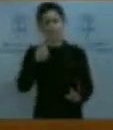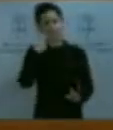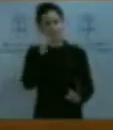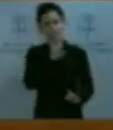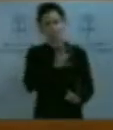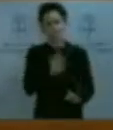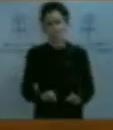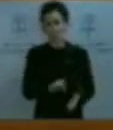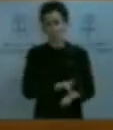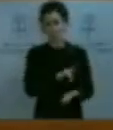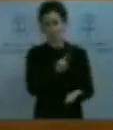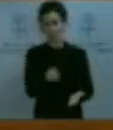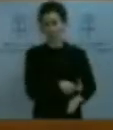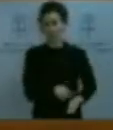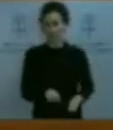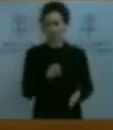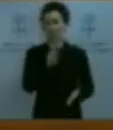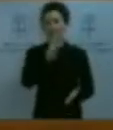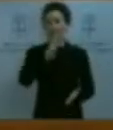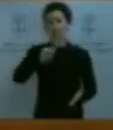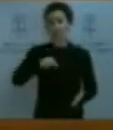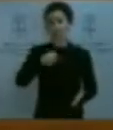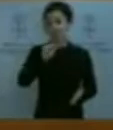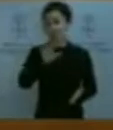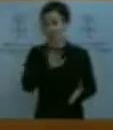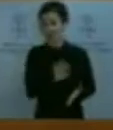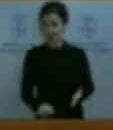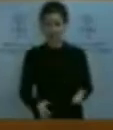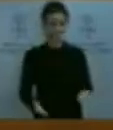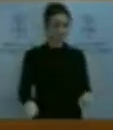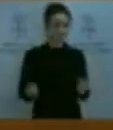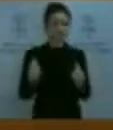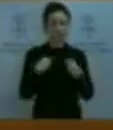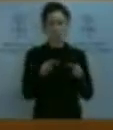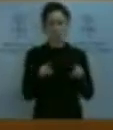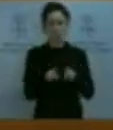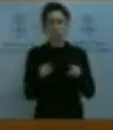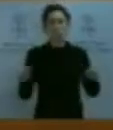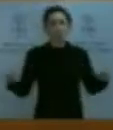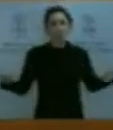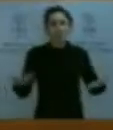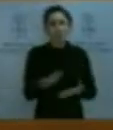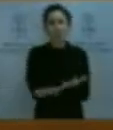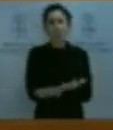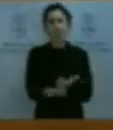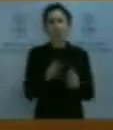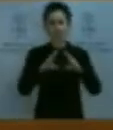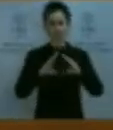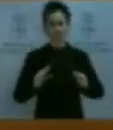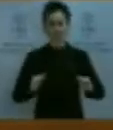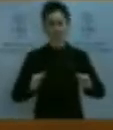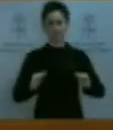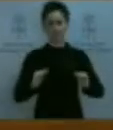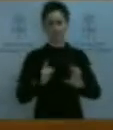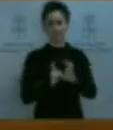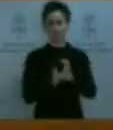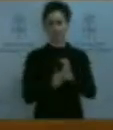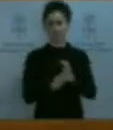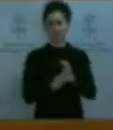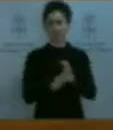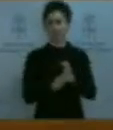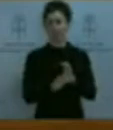3,5%. Entramos ya en las incongruencias. Miremos a Andalucía, miremos a Extremadura, no llega ni una al 4%. Entramos